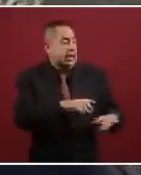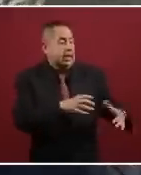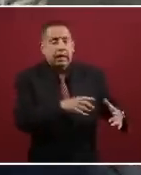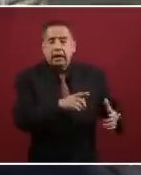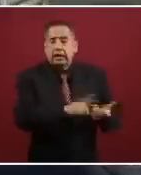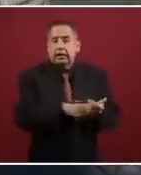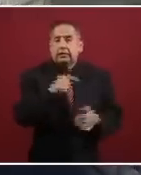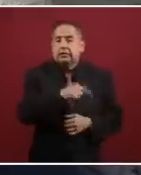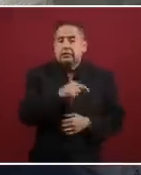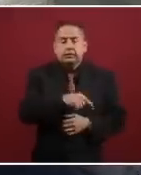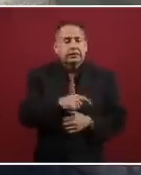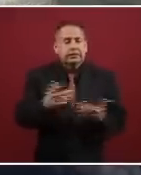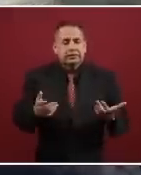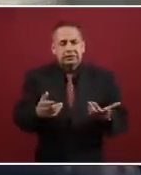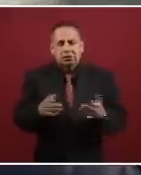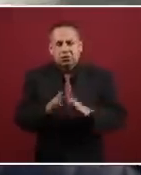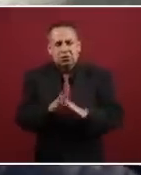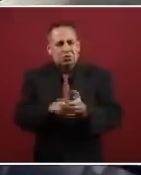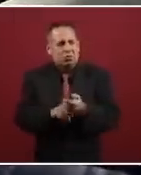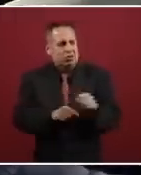esta forma